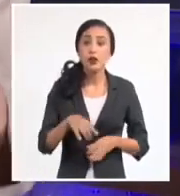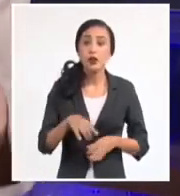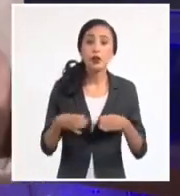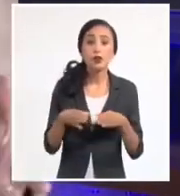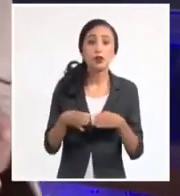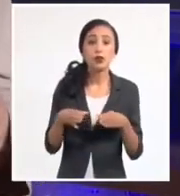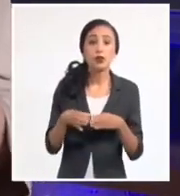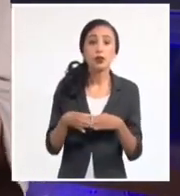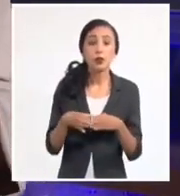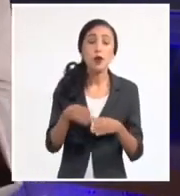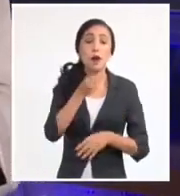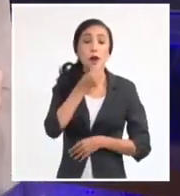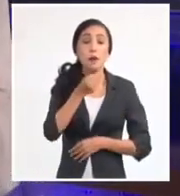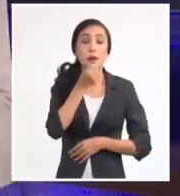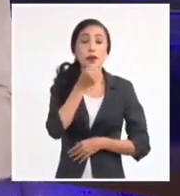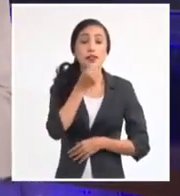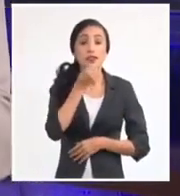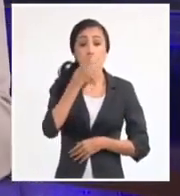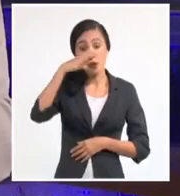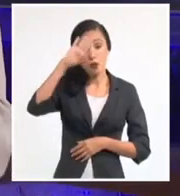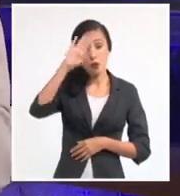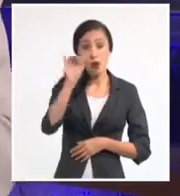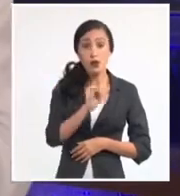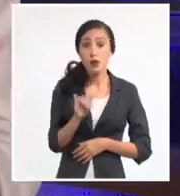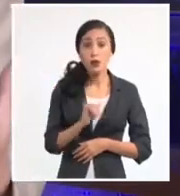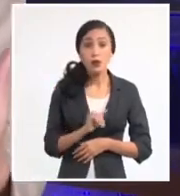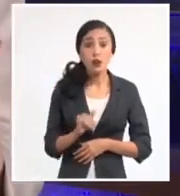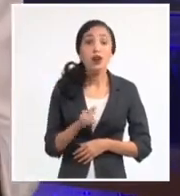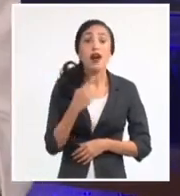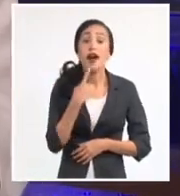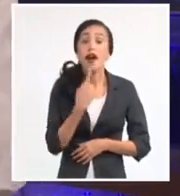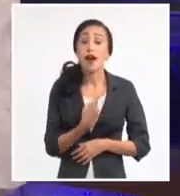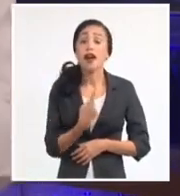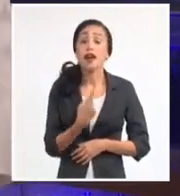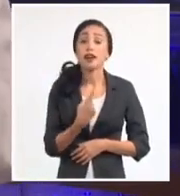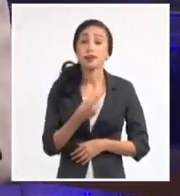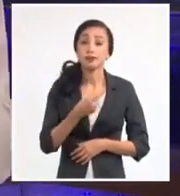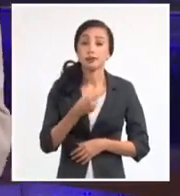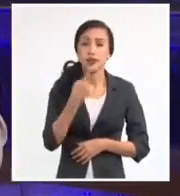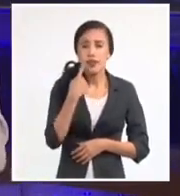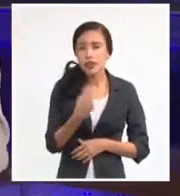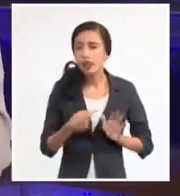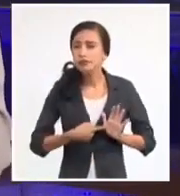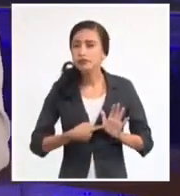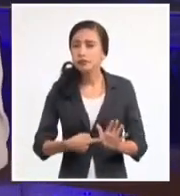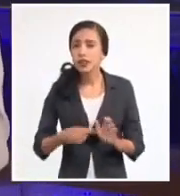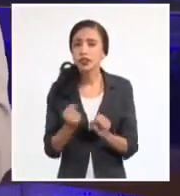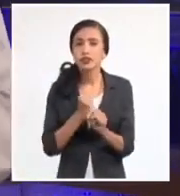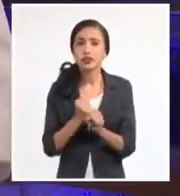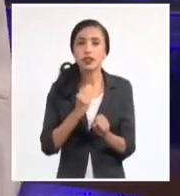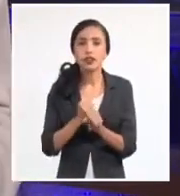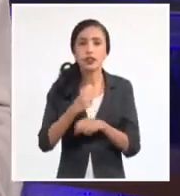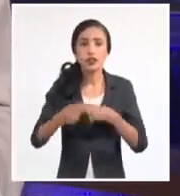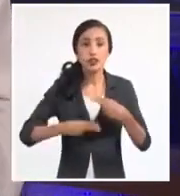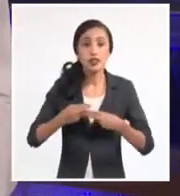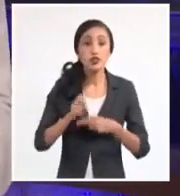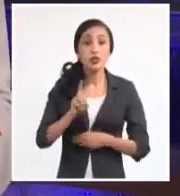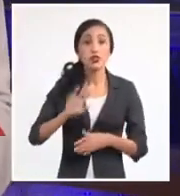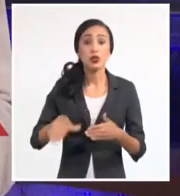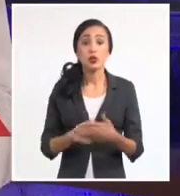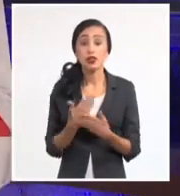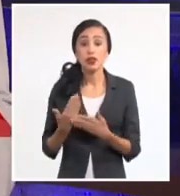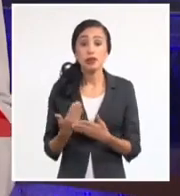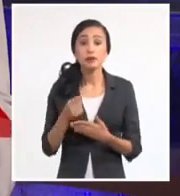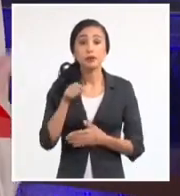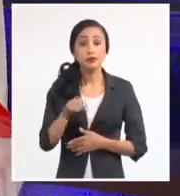la prensa cubana, y hay que significar eso, el trabajo que se ha desarrollado durante estos 2 días,